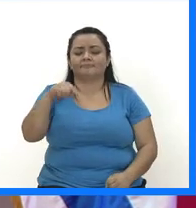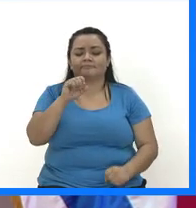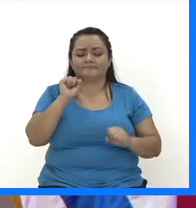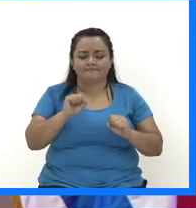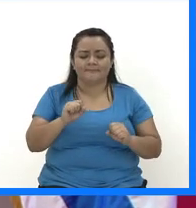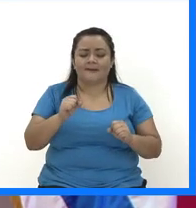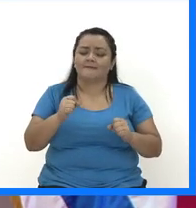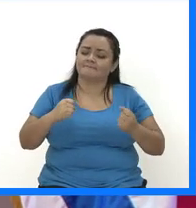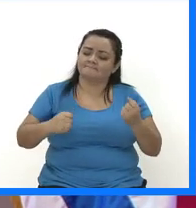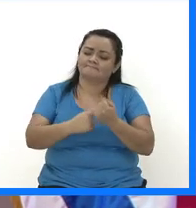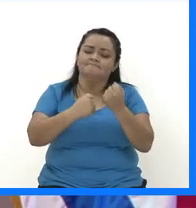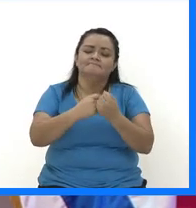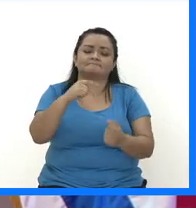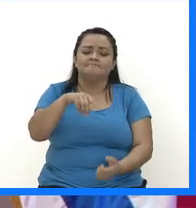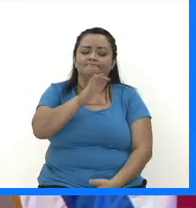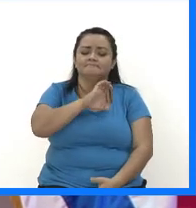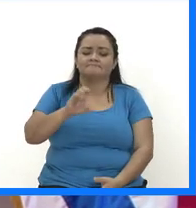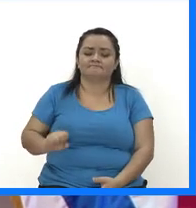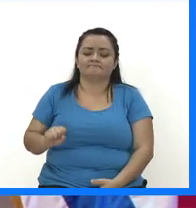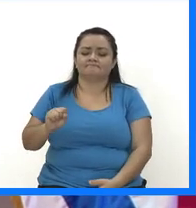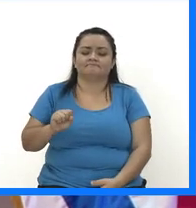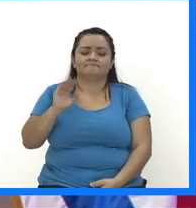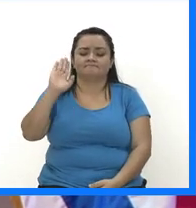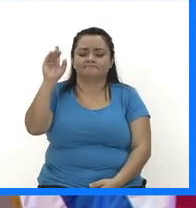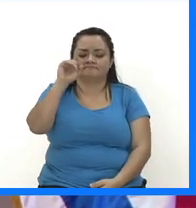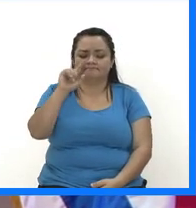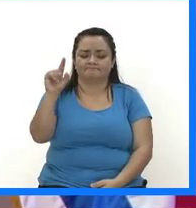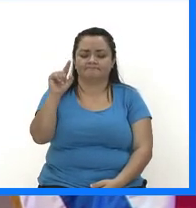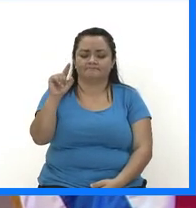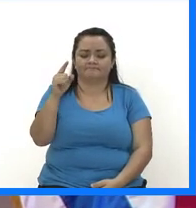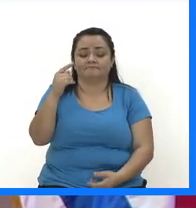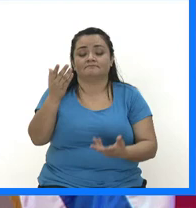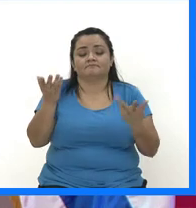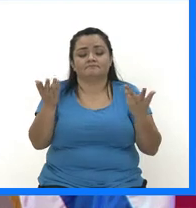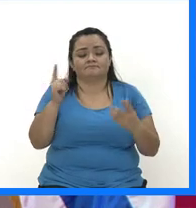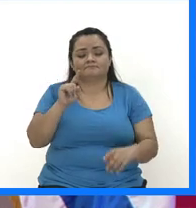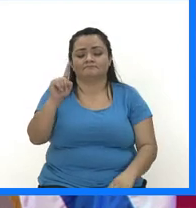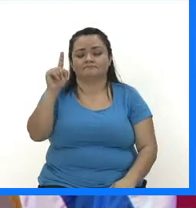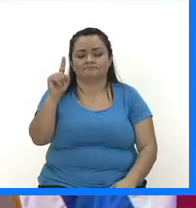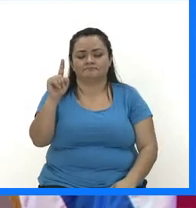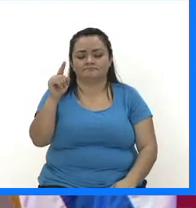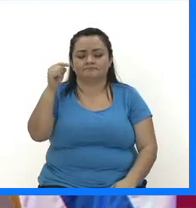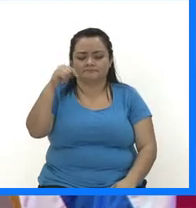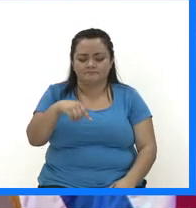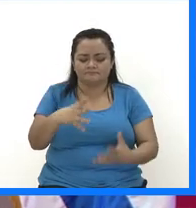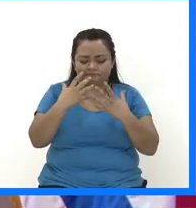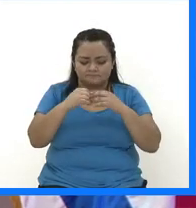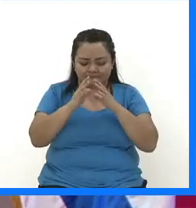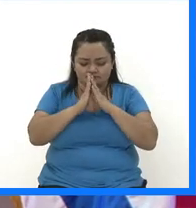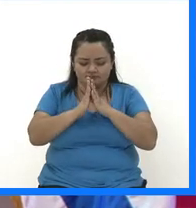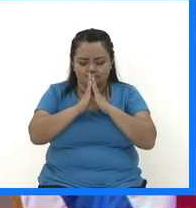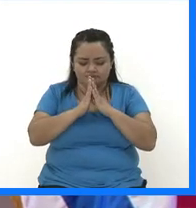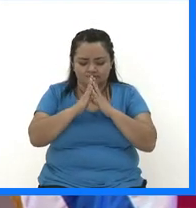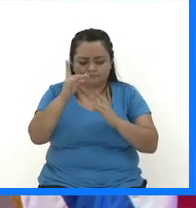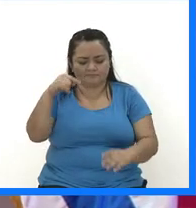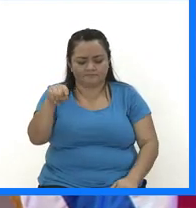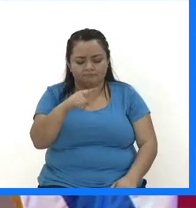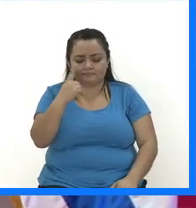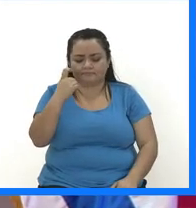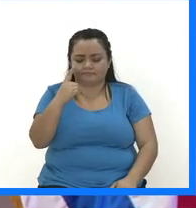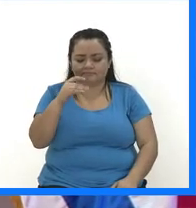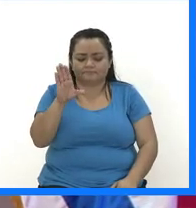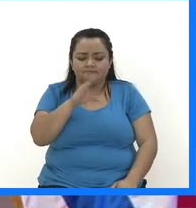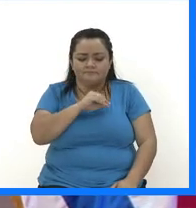salir y sacar adelante este país maravilloso en tu nombre pero señor hoy quiero orar por aquellos que no te